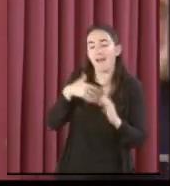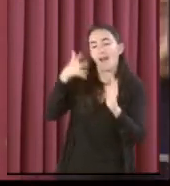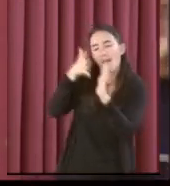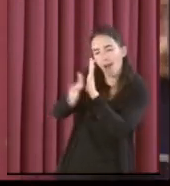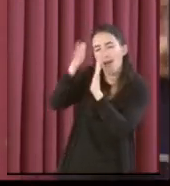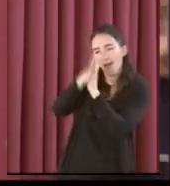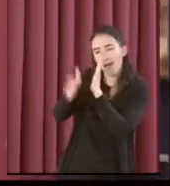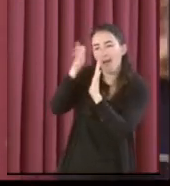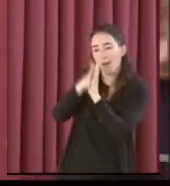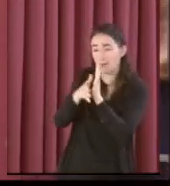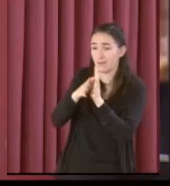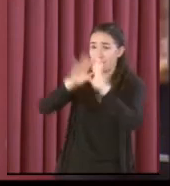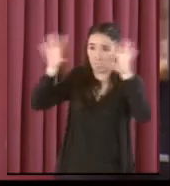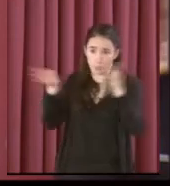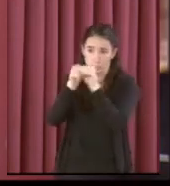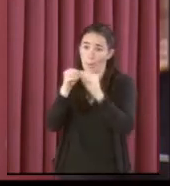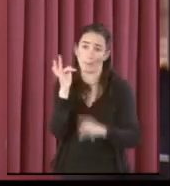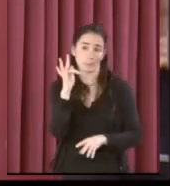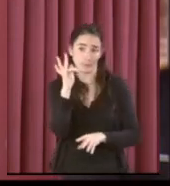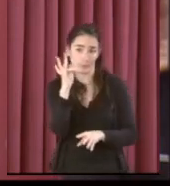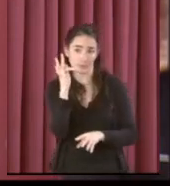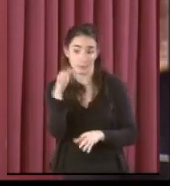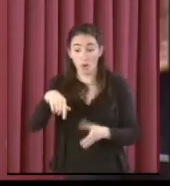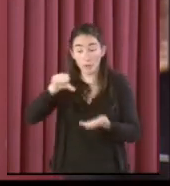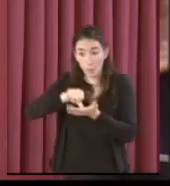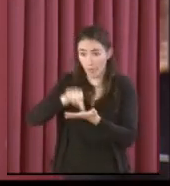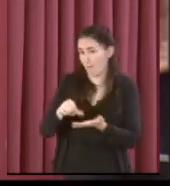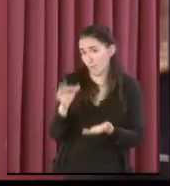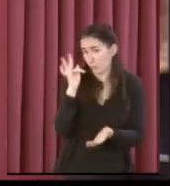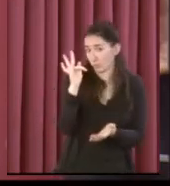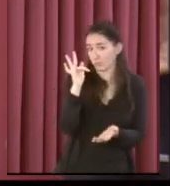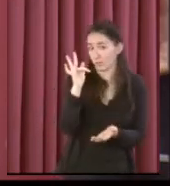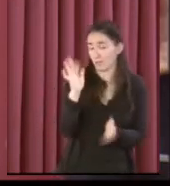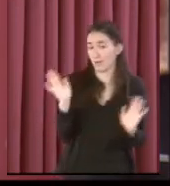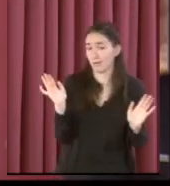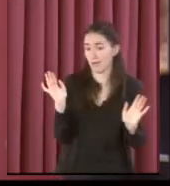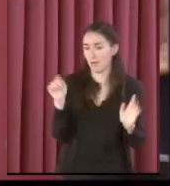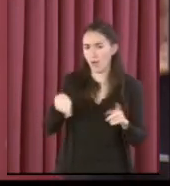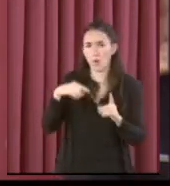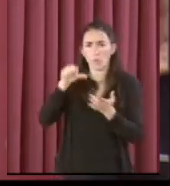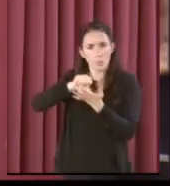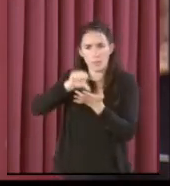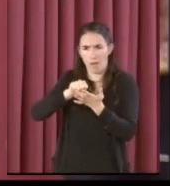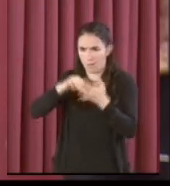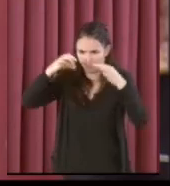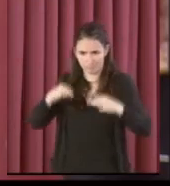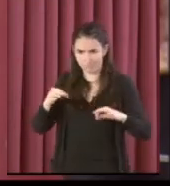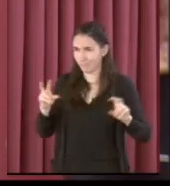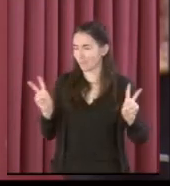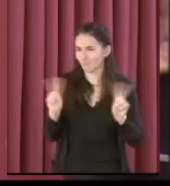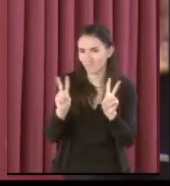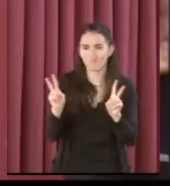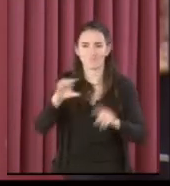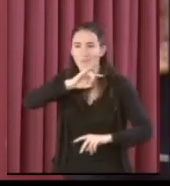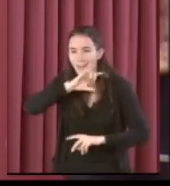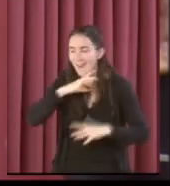nuestras propuestas de acción. Una ciudad positiva. Y no solo eso, una ciudad auténtica, alegre y vital, que mira